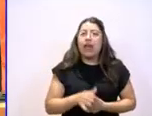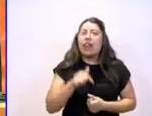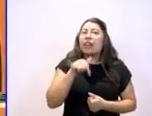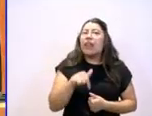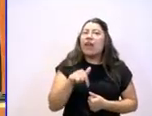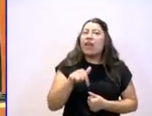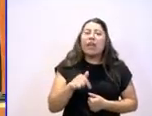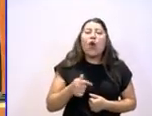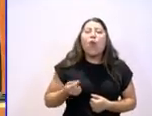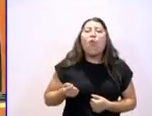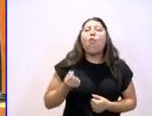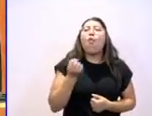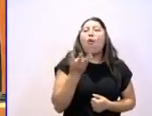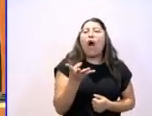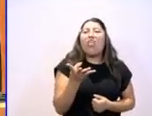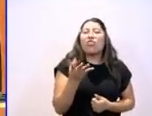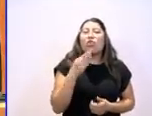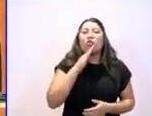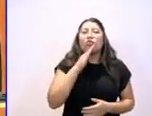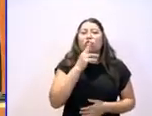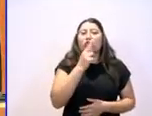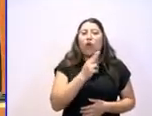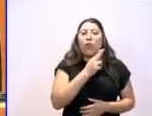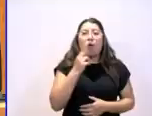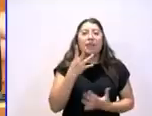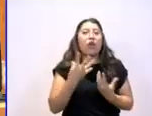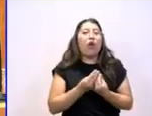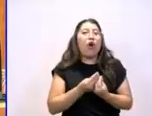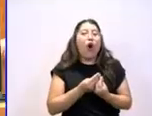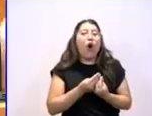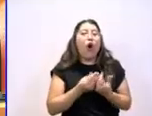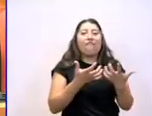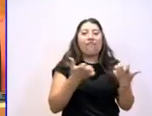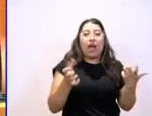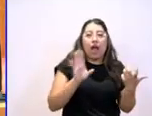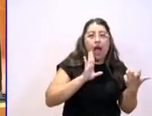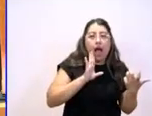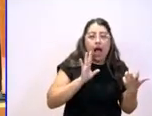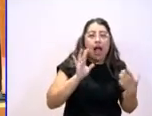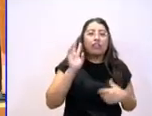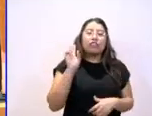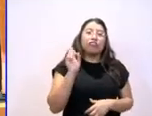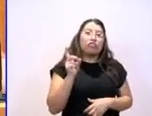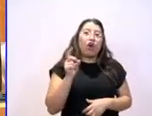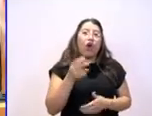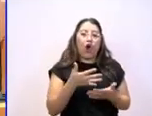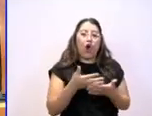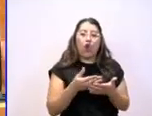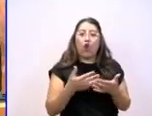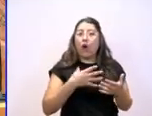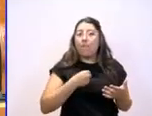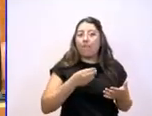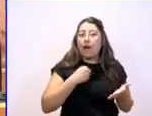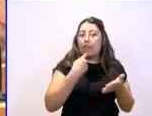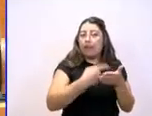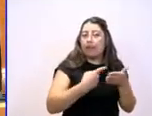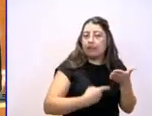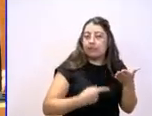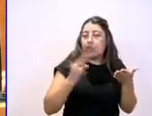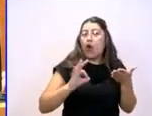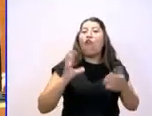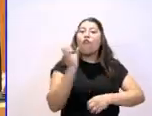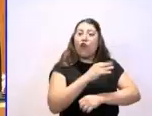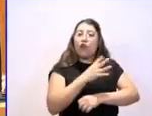se comprometen también con esas palabras? Y no vale hacerlo solo sobre el papel, vale destinando los fondos